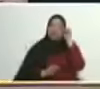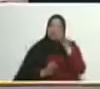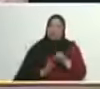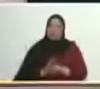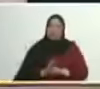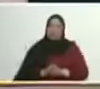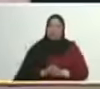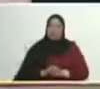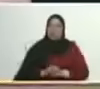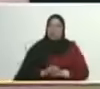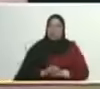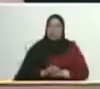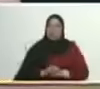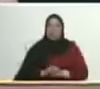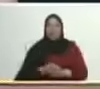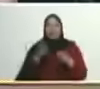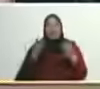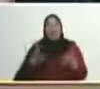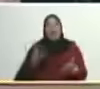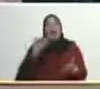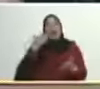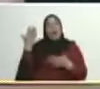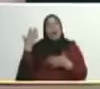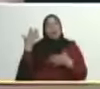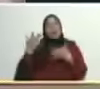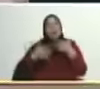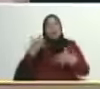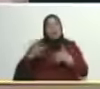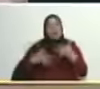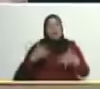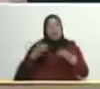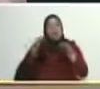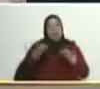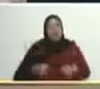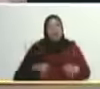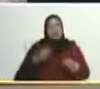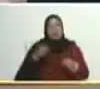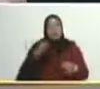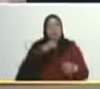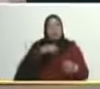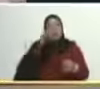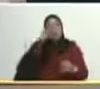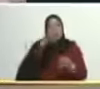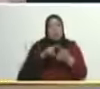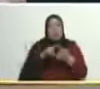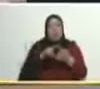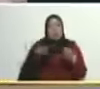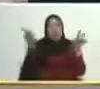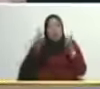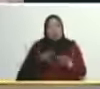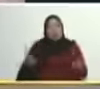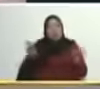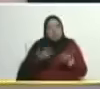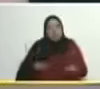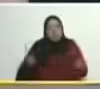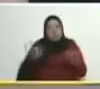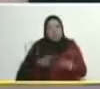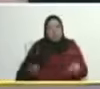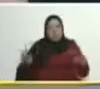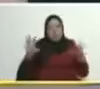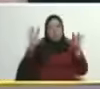tratan de socavar, tratan de minar, tratan de penetrar para destruir la